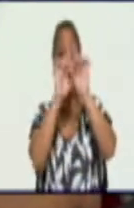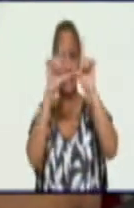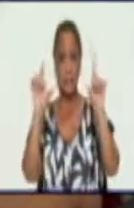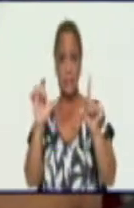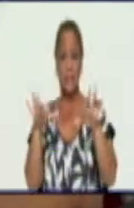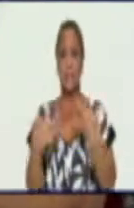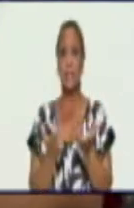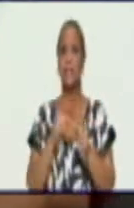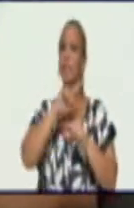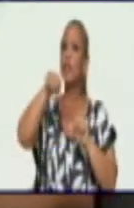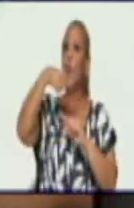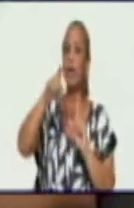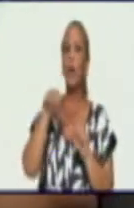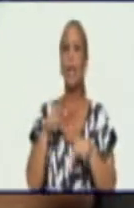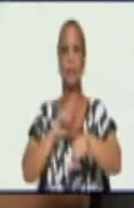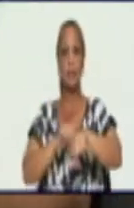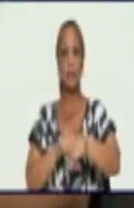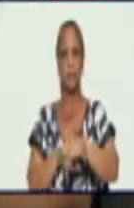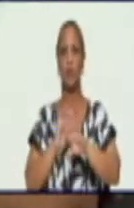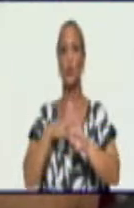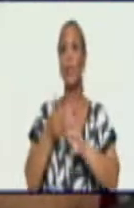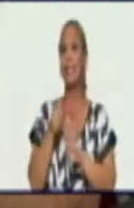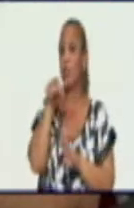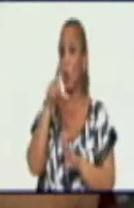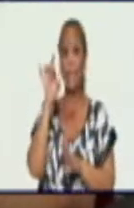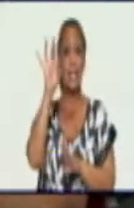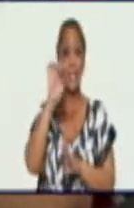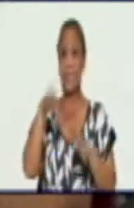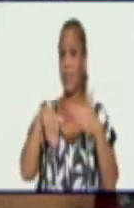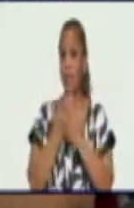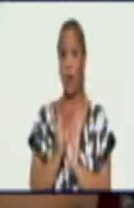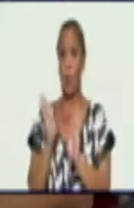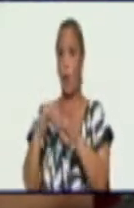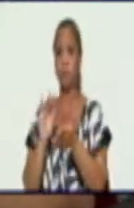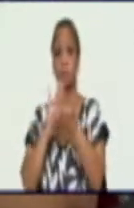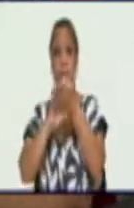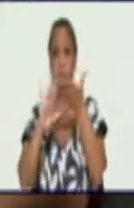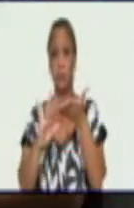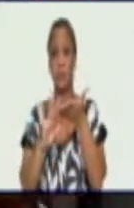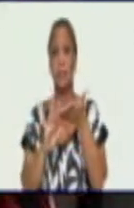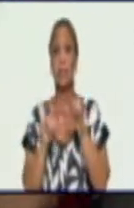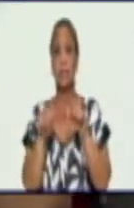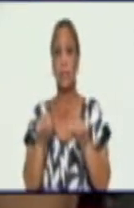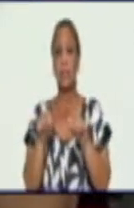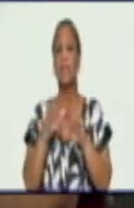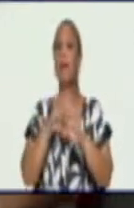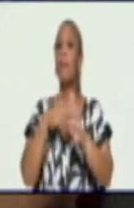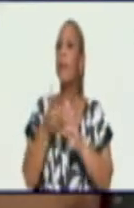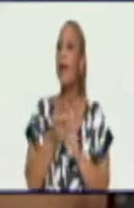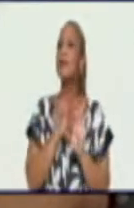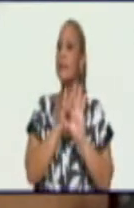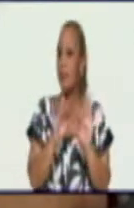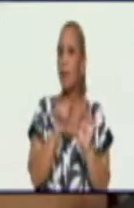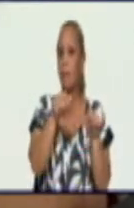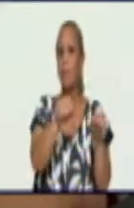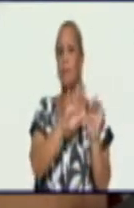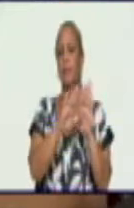este minuto, bueno, durante estos 15 días no tienen validez. Que nadie la quite, que se conserve, porque pasado este periodo de estos 15